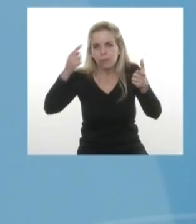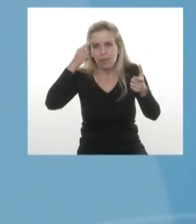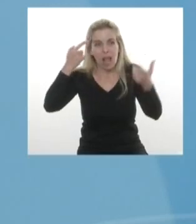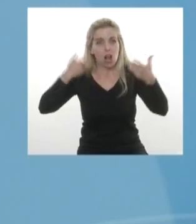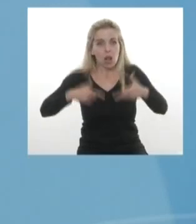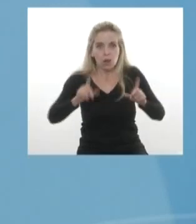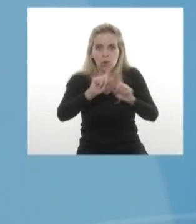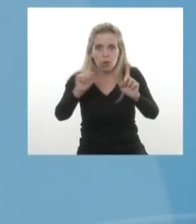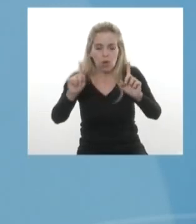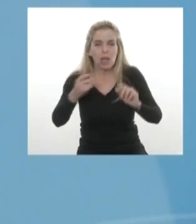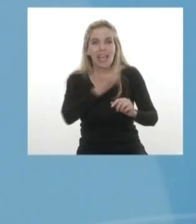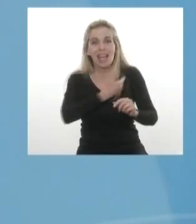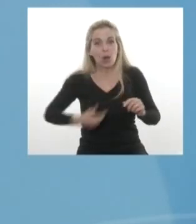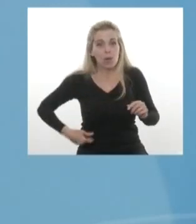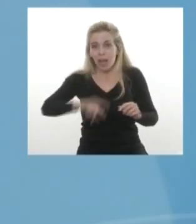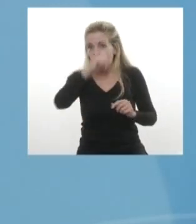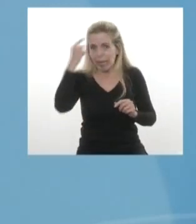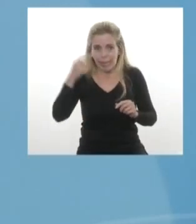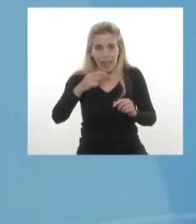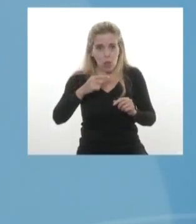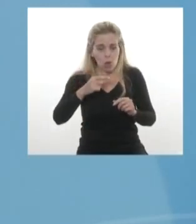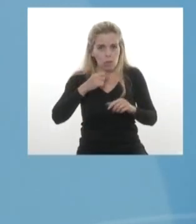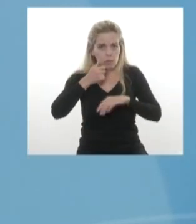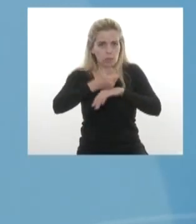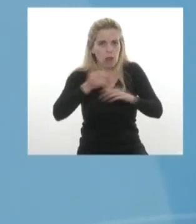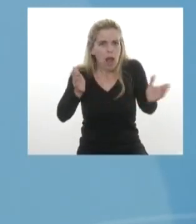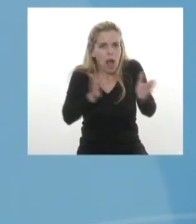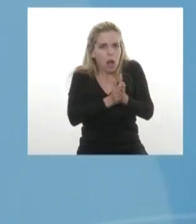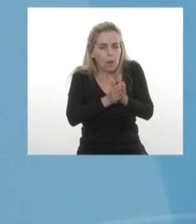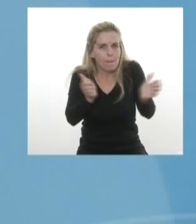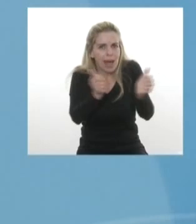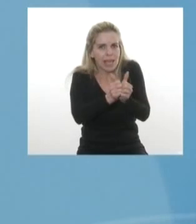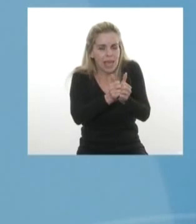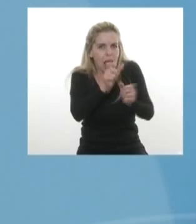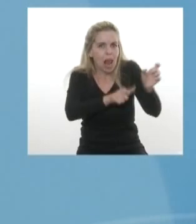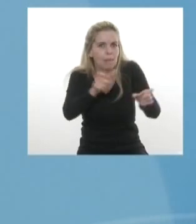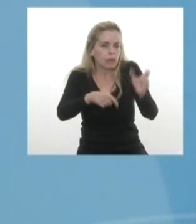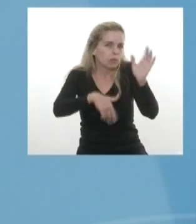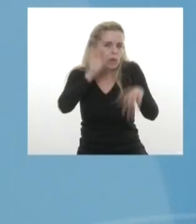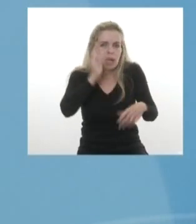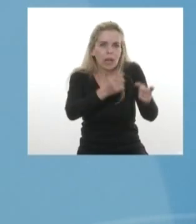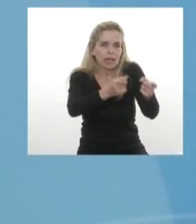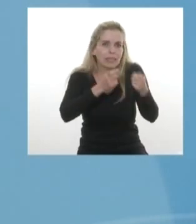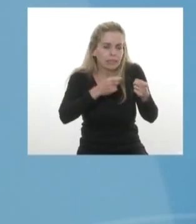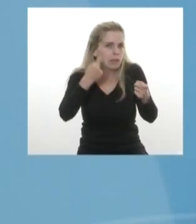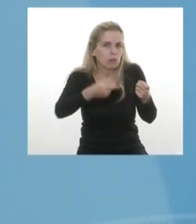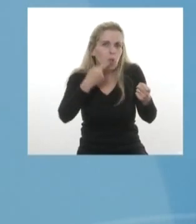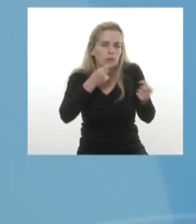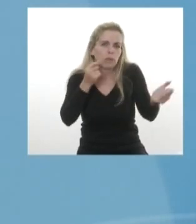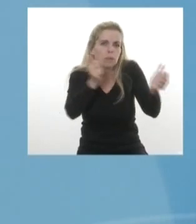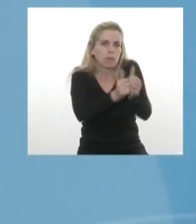El Estado Nacional seguirá acompañando a quienes más lo necesiten, como siempre lo hemos